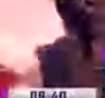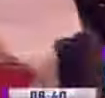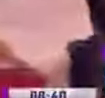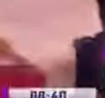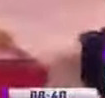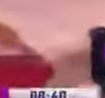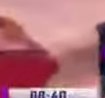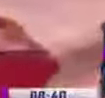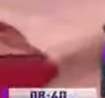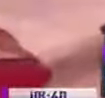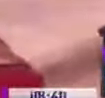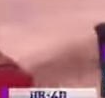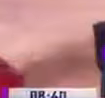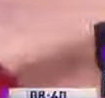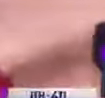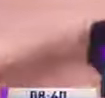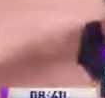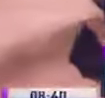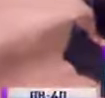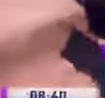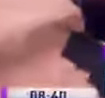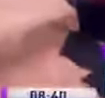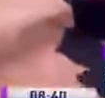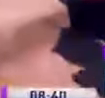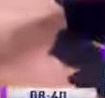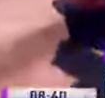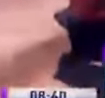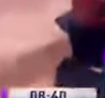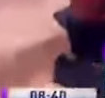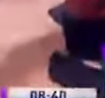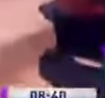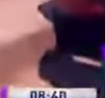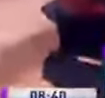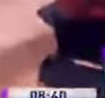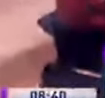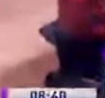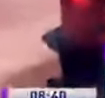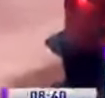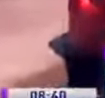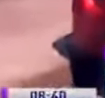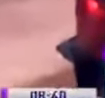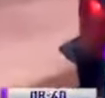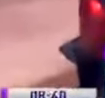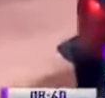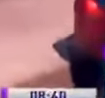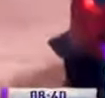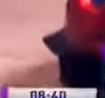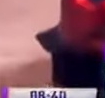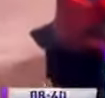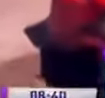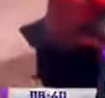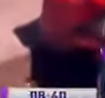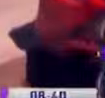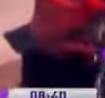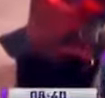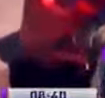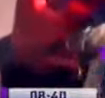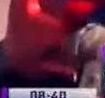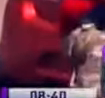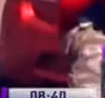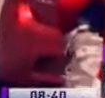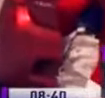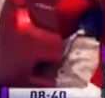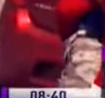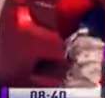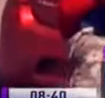PCR9804. La línea, nada que esté pintado de amarillo que diga no se puede estacionar. ¿Qué dice el rótulo? Le dices en el poste. Prohibido